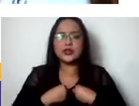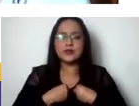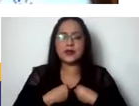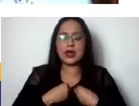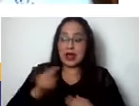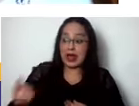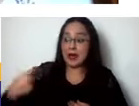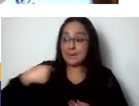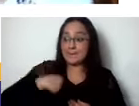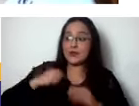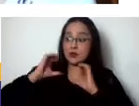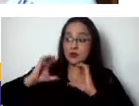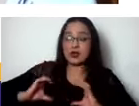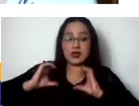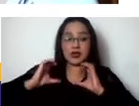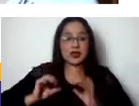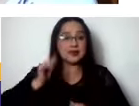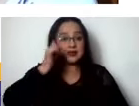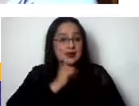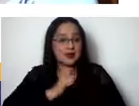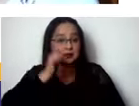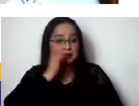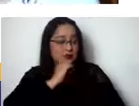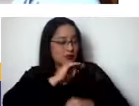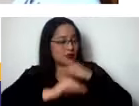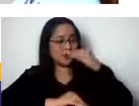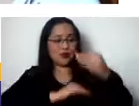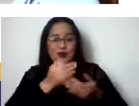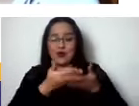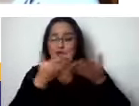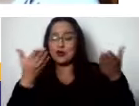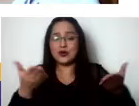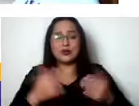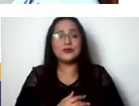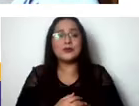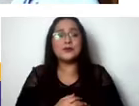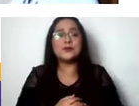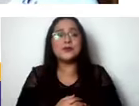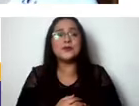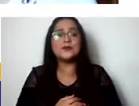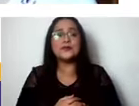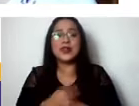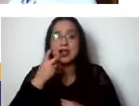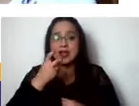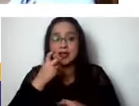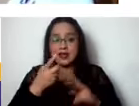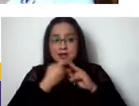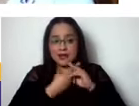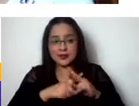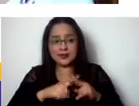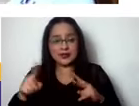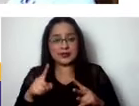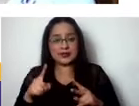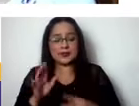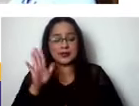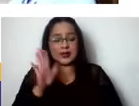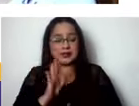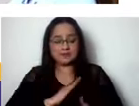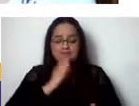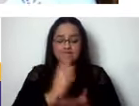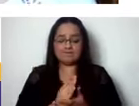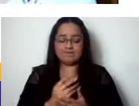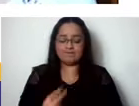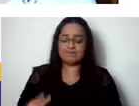cuidadas, todas y todos nosotros. Entonces creo que empezar por parar un poco,